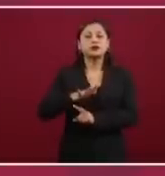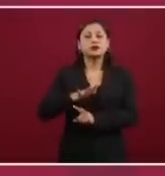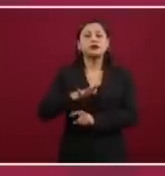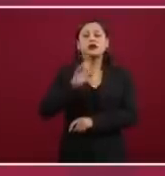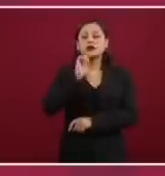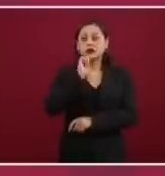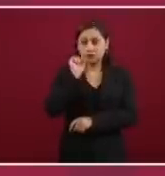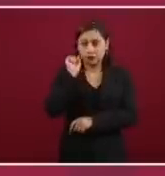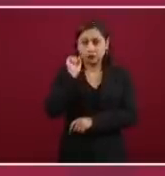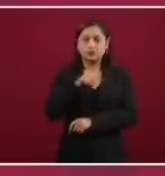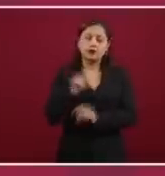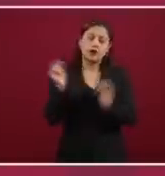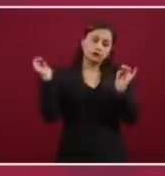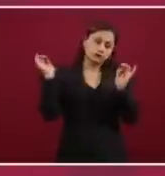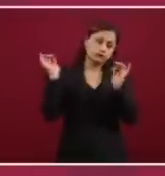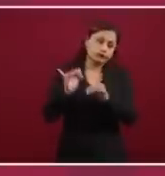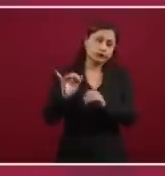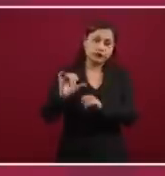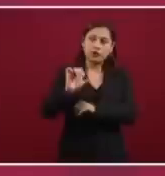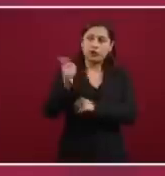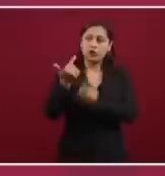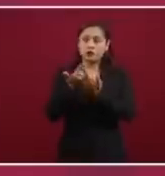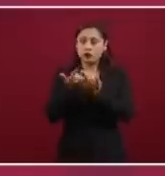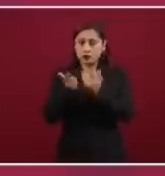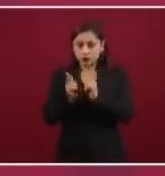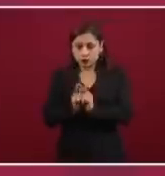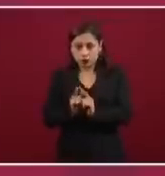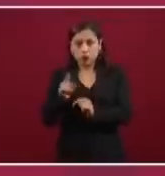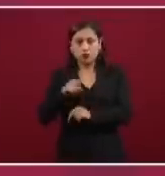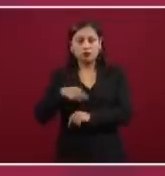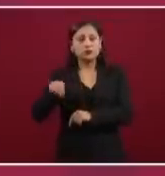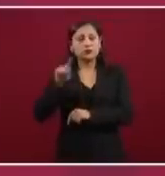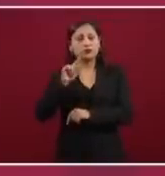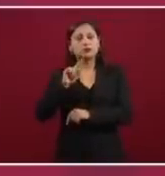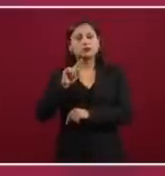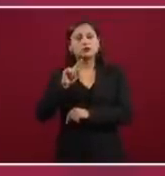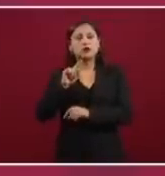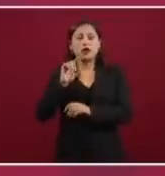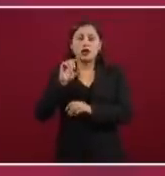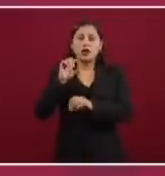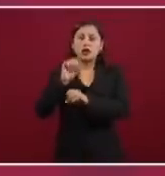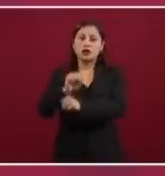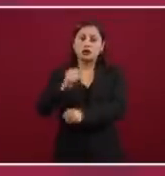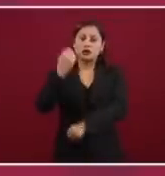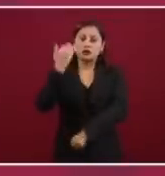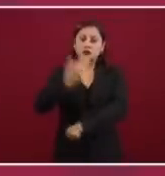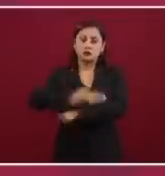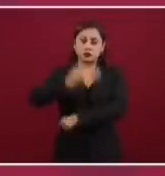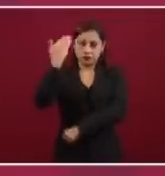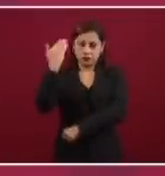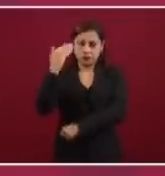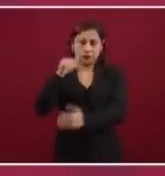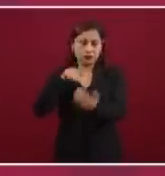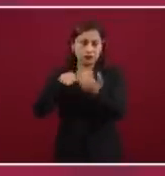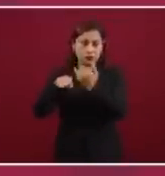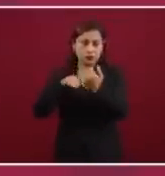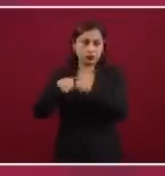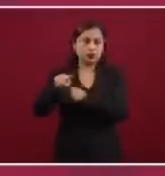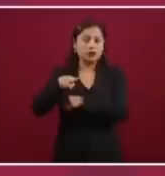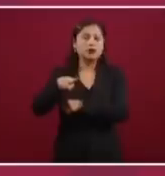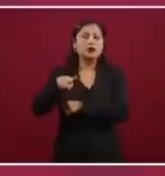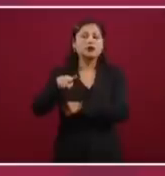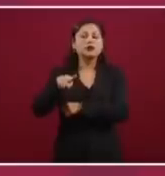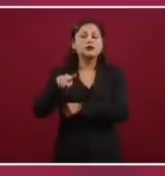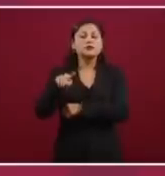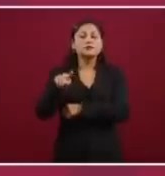estaban llegando y con otros y cómo tomaron la caseta de la carretera